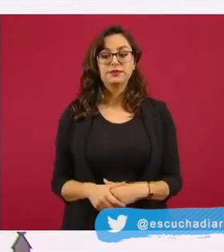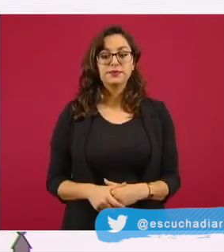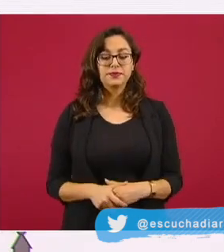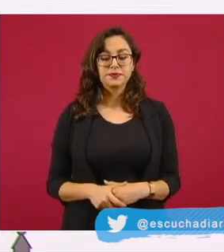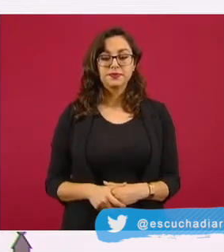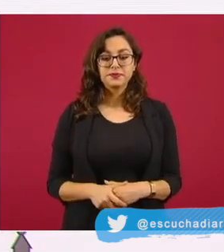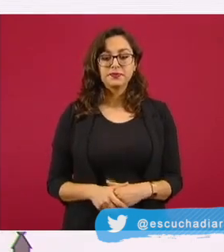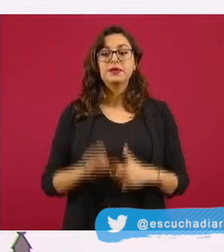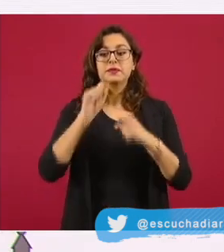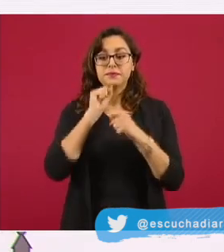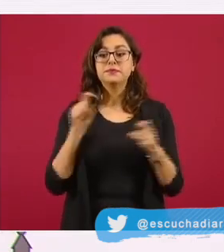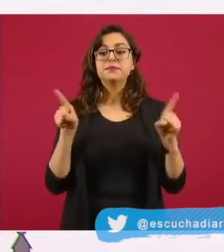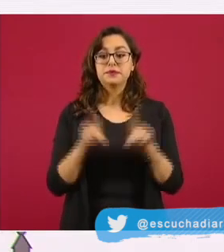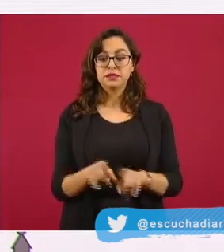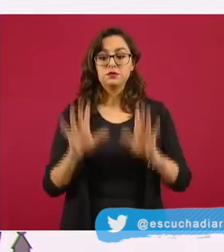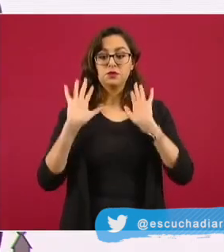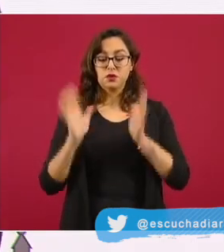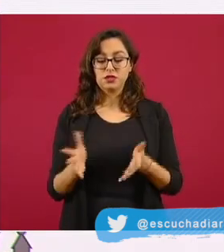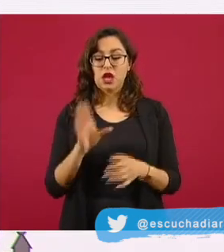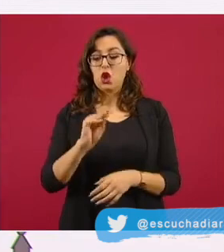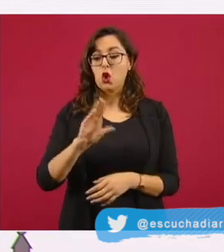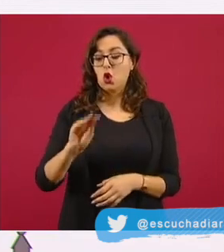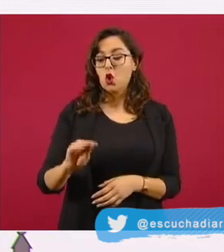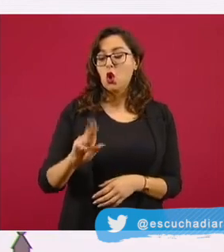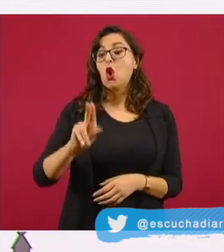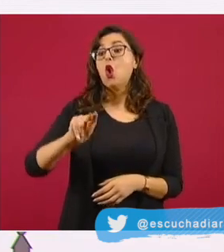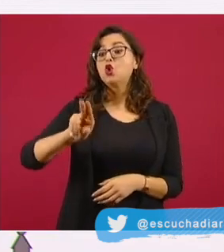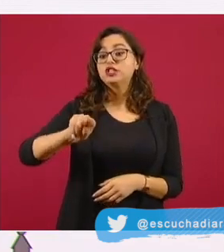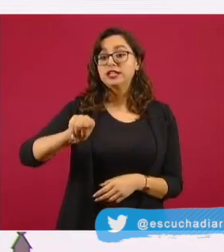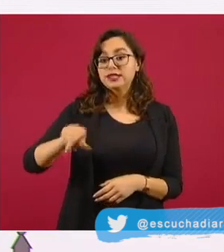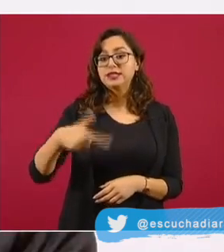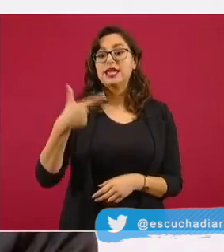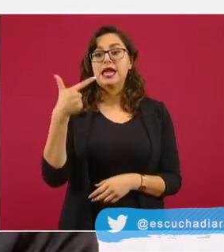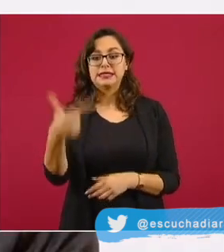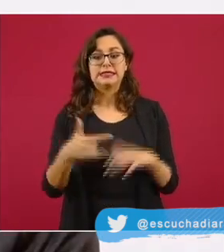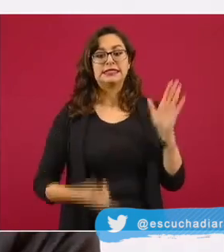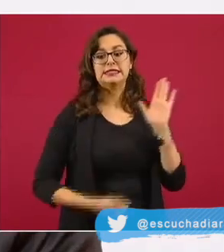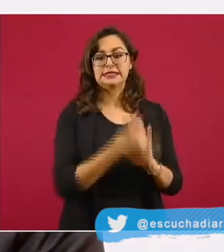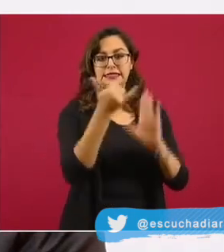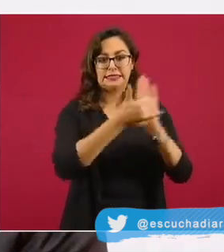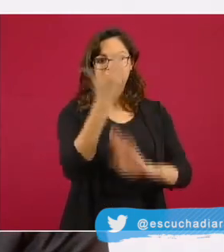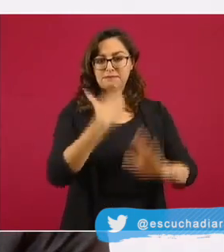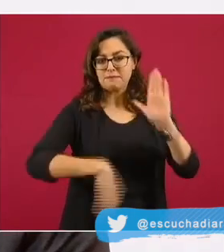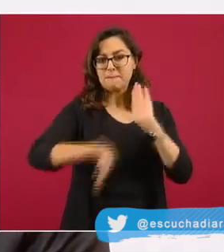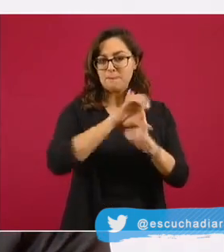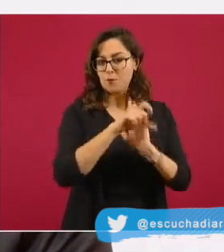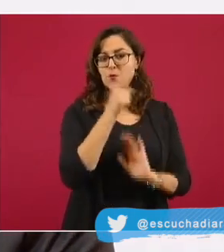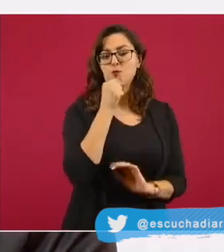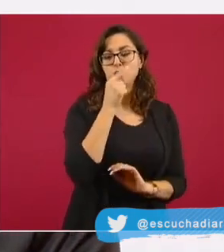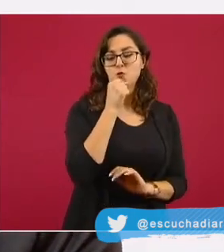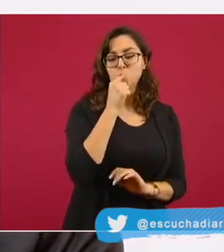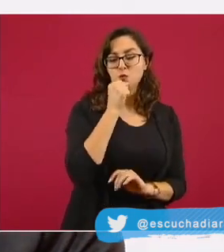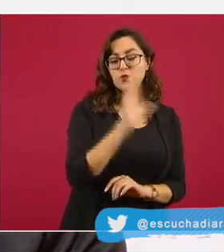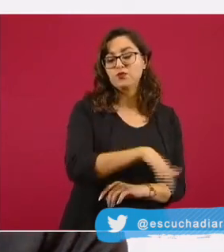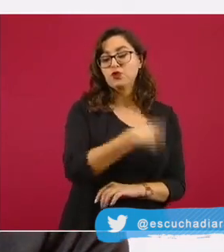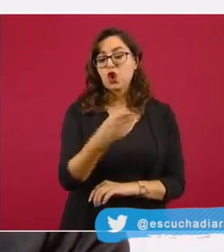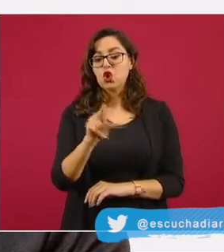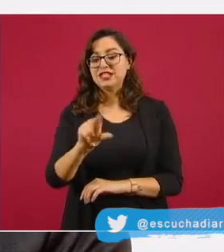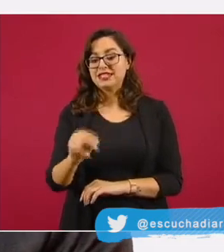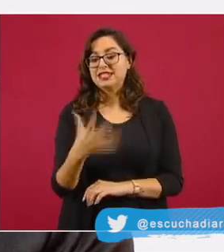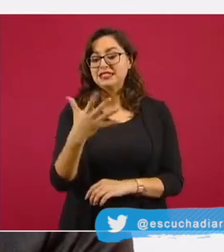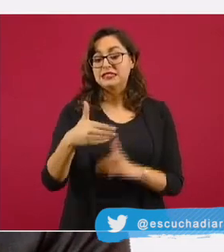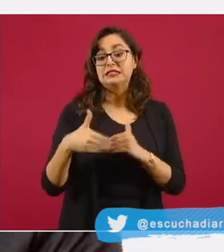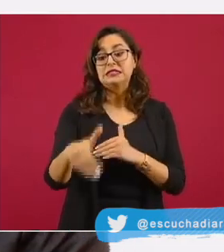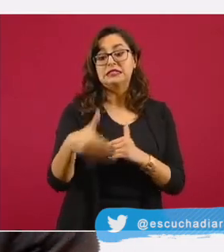se han terminado 87 cuarteles, están en proceso de construcción 85 más y